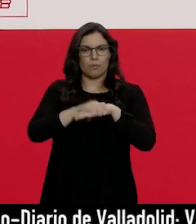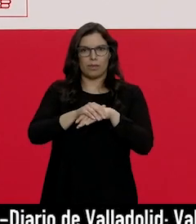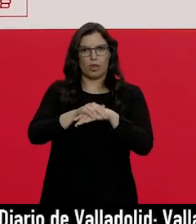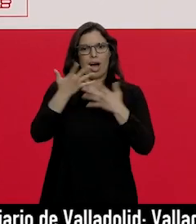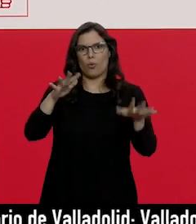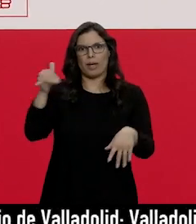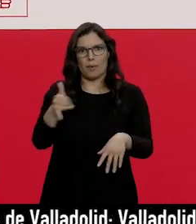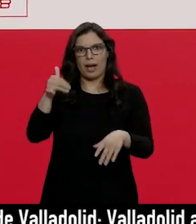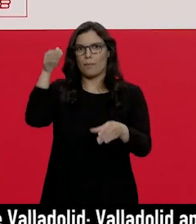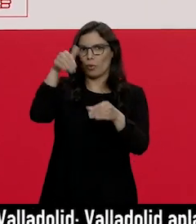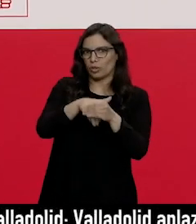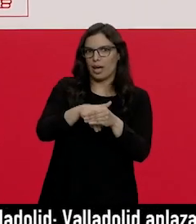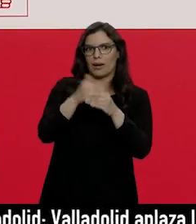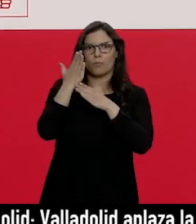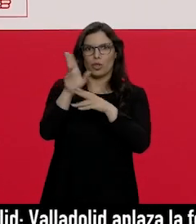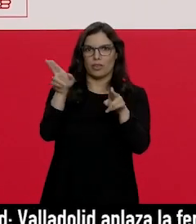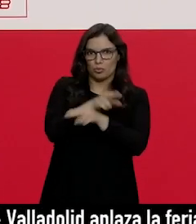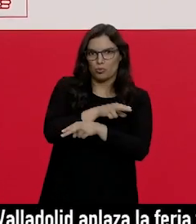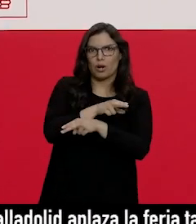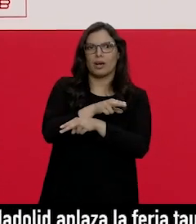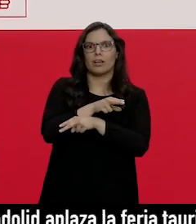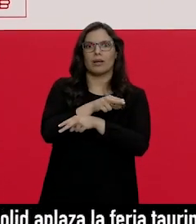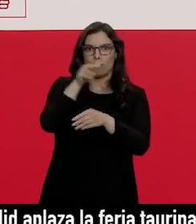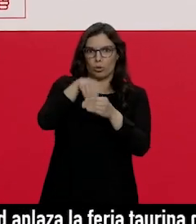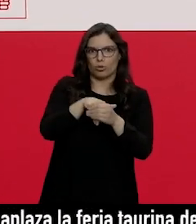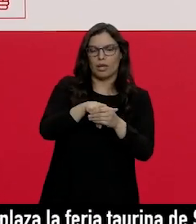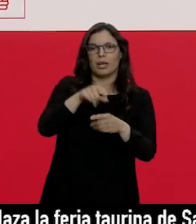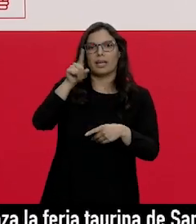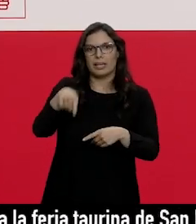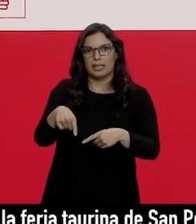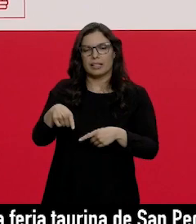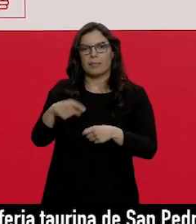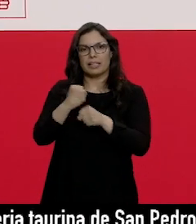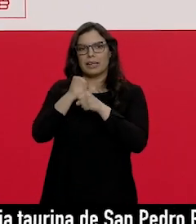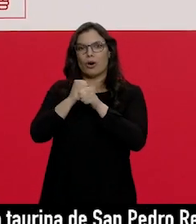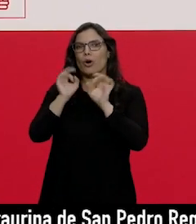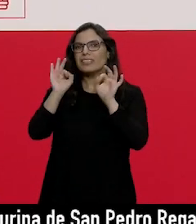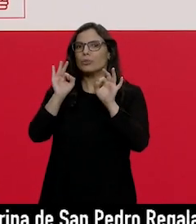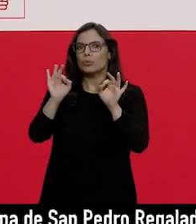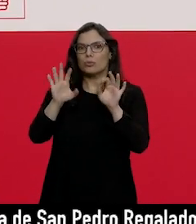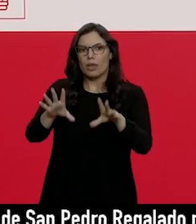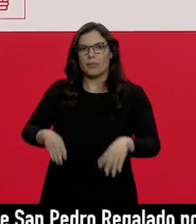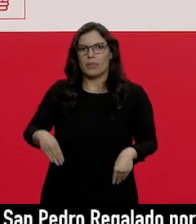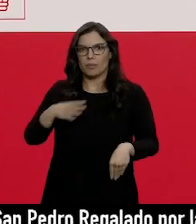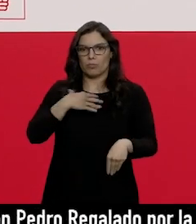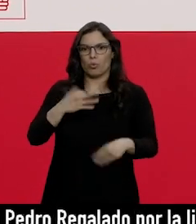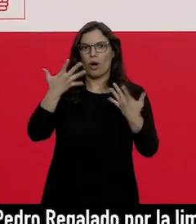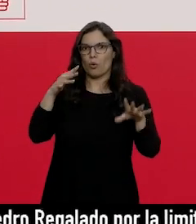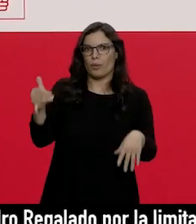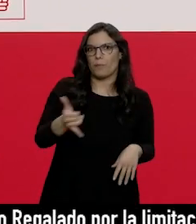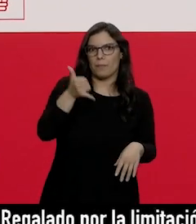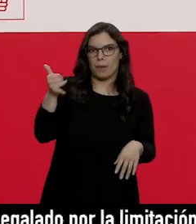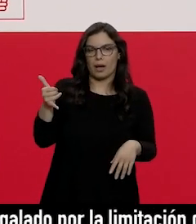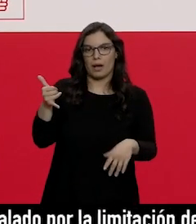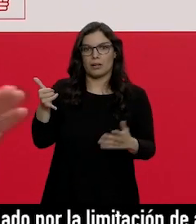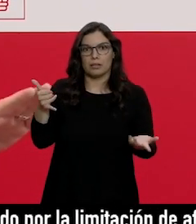convalecencia. Pudo votar la moción de censura y pudo aceptar una dedicación exclusiva en el periodo de su convalecencia.